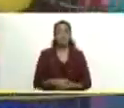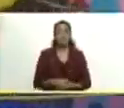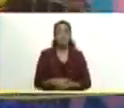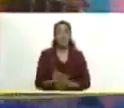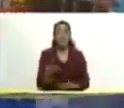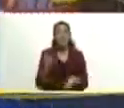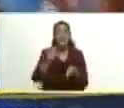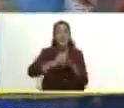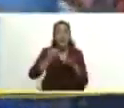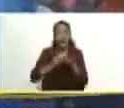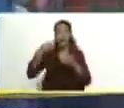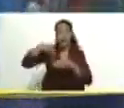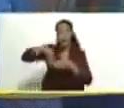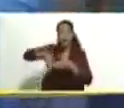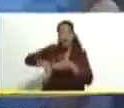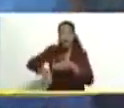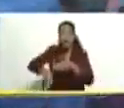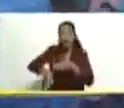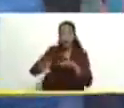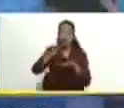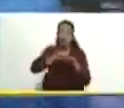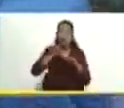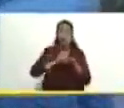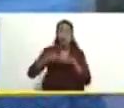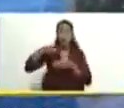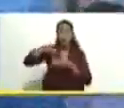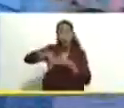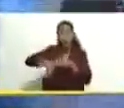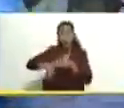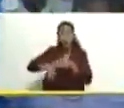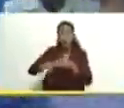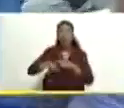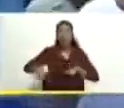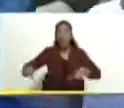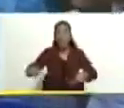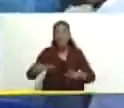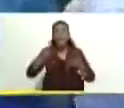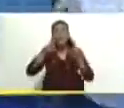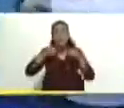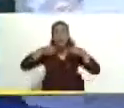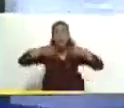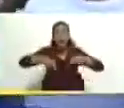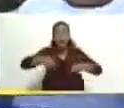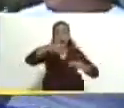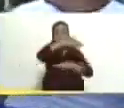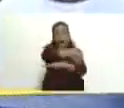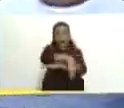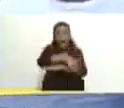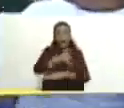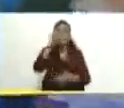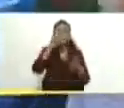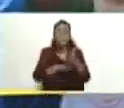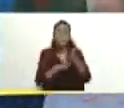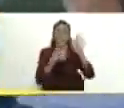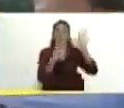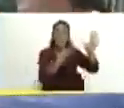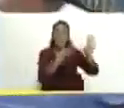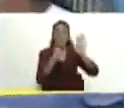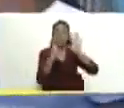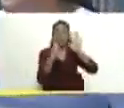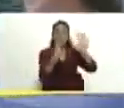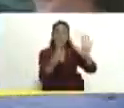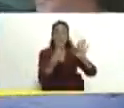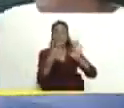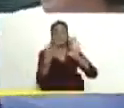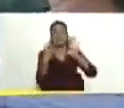llevo tu carta. Aquí me llevo tu carta de La Hollada. Mira, por esa calle bajamos. En el año 1968. Ahí está la